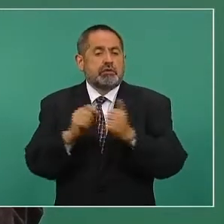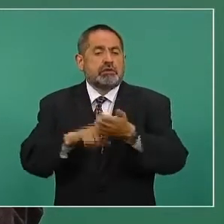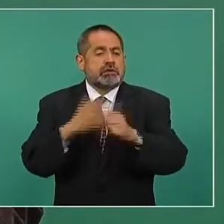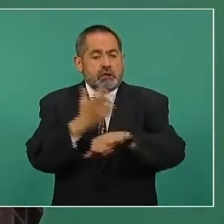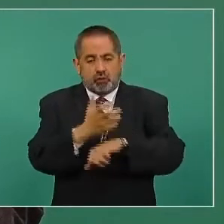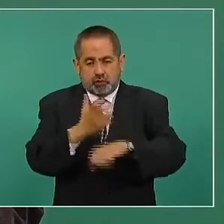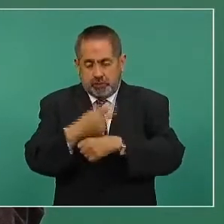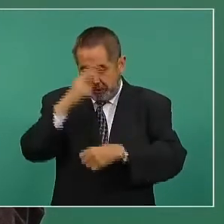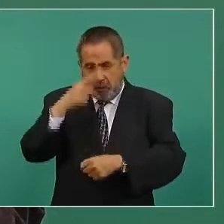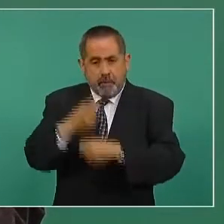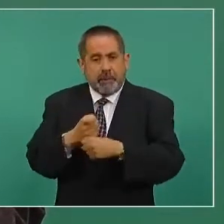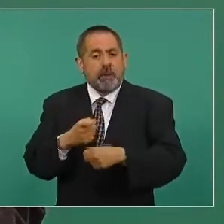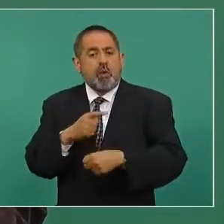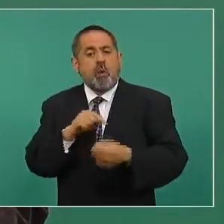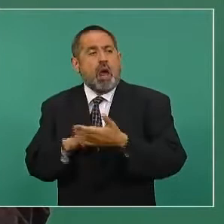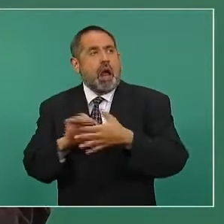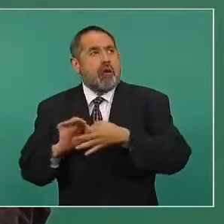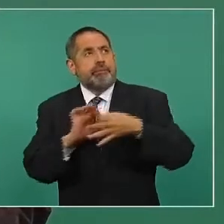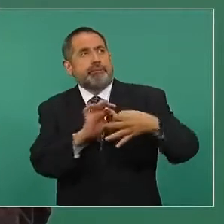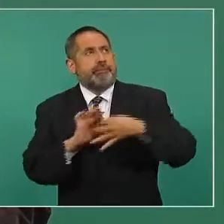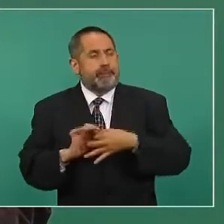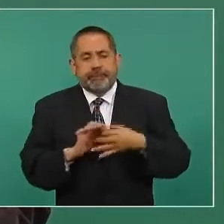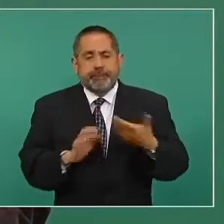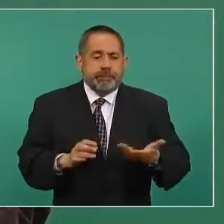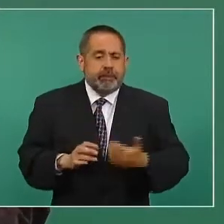Unidos. Nos estamos